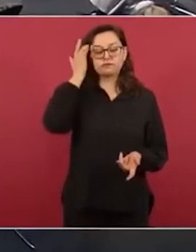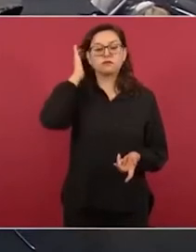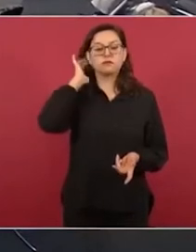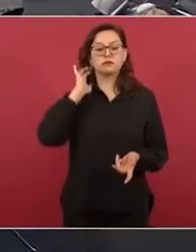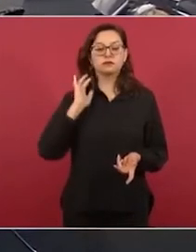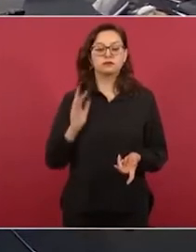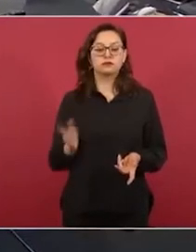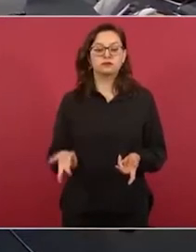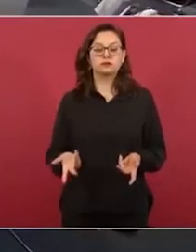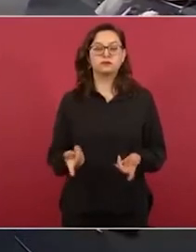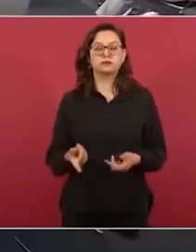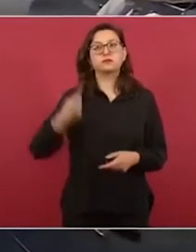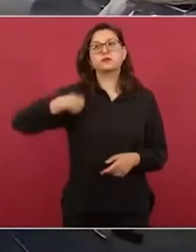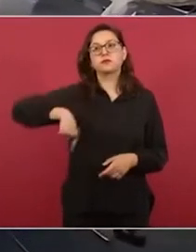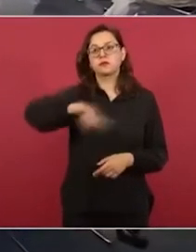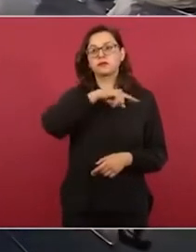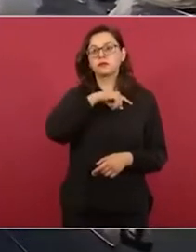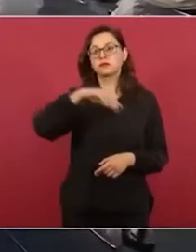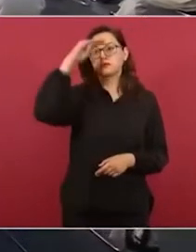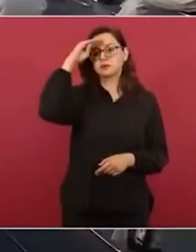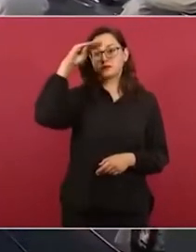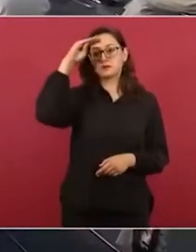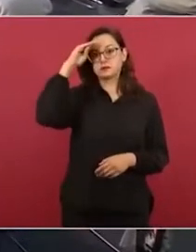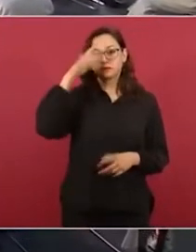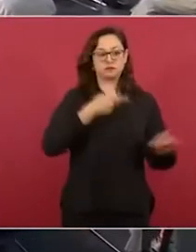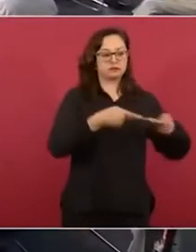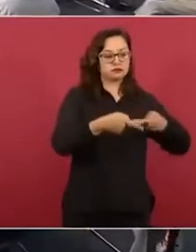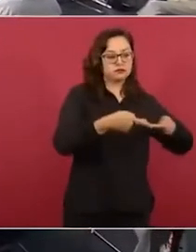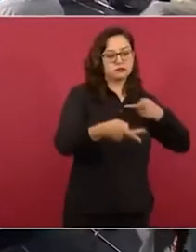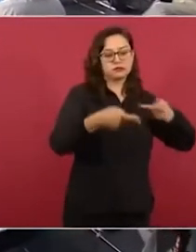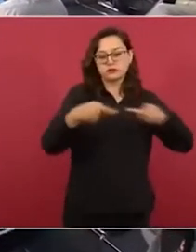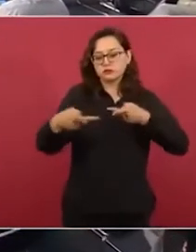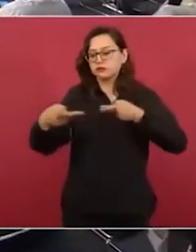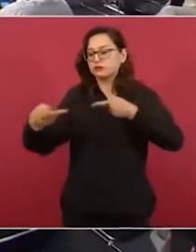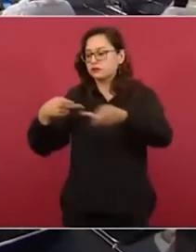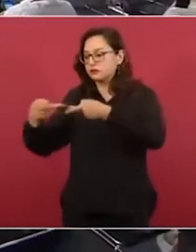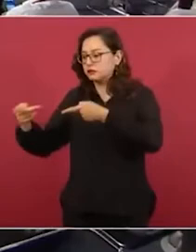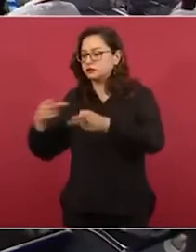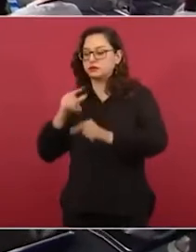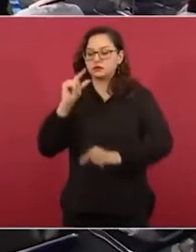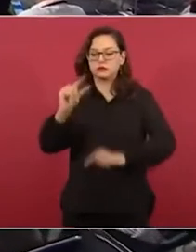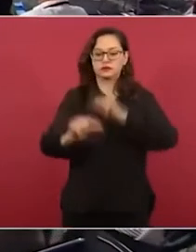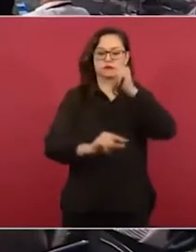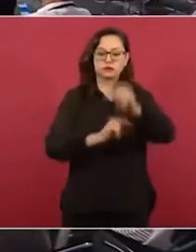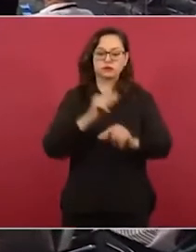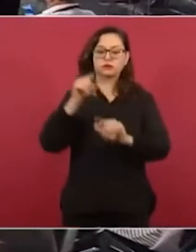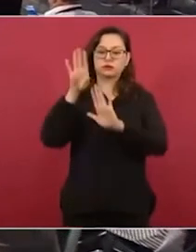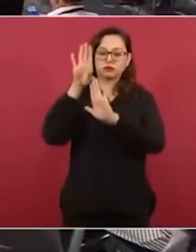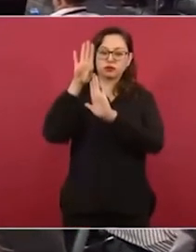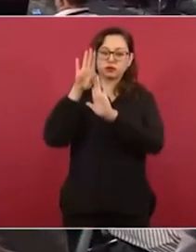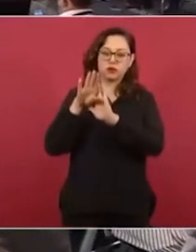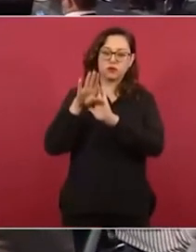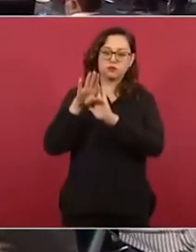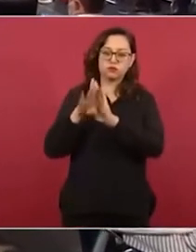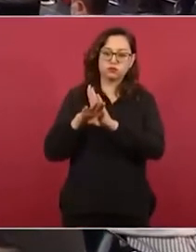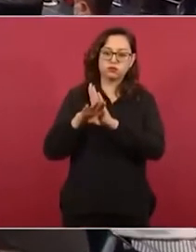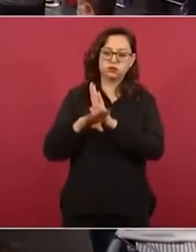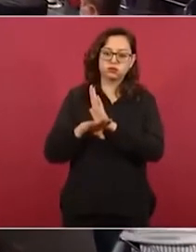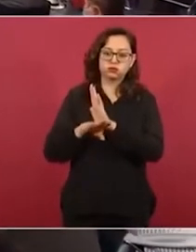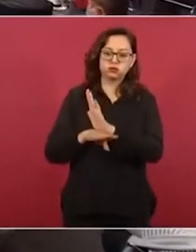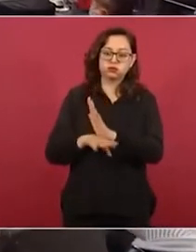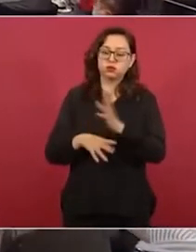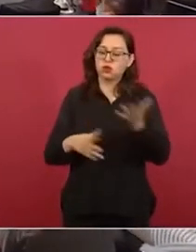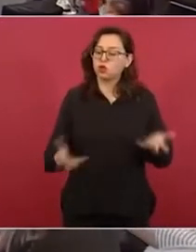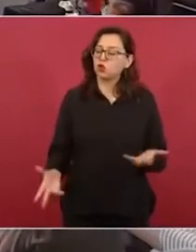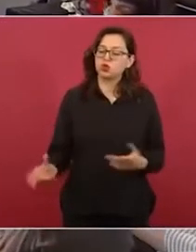Nosotros pensamos que vamos a ir bajando, no son buenas las